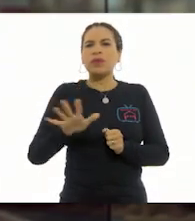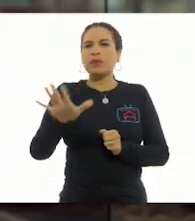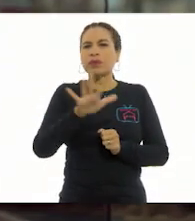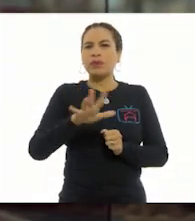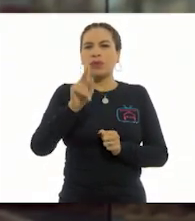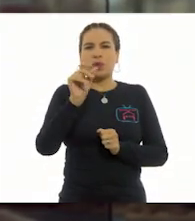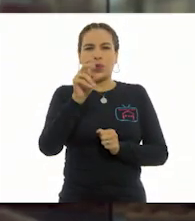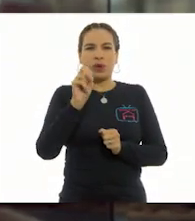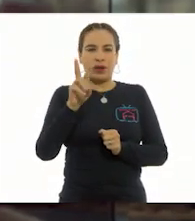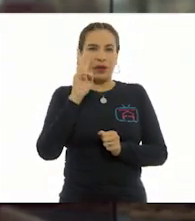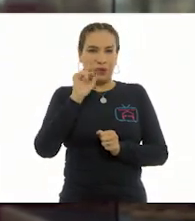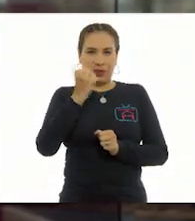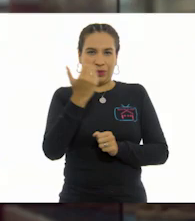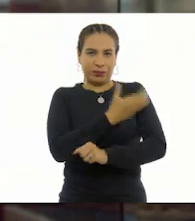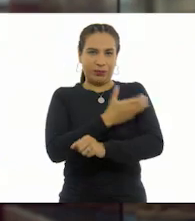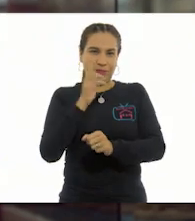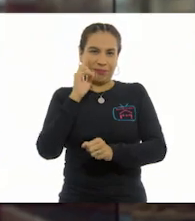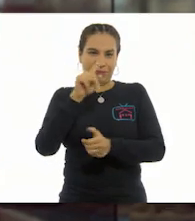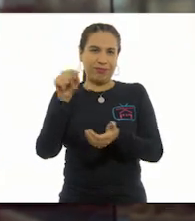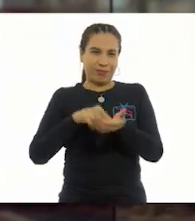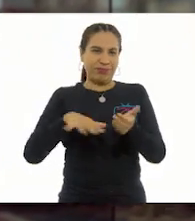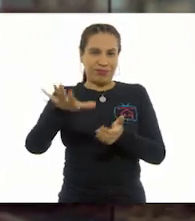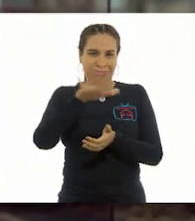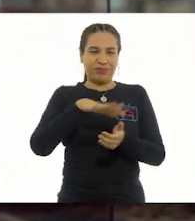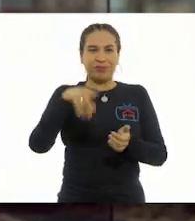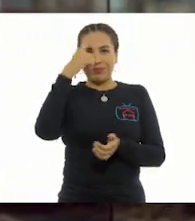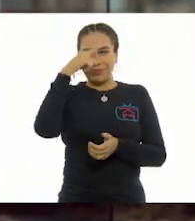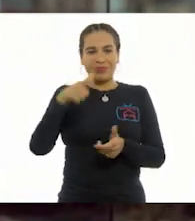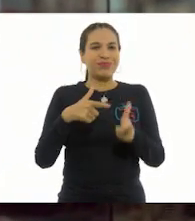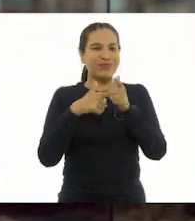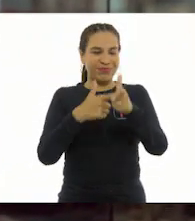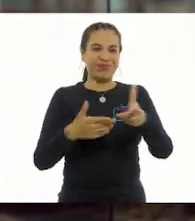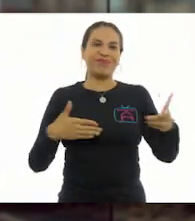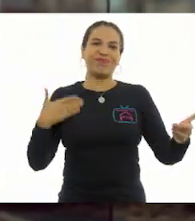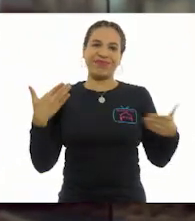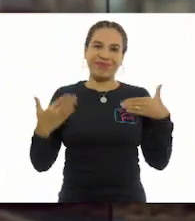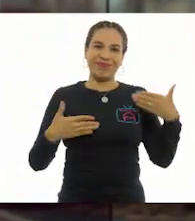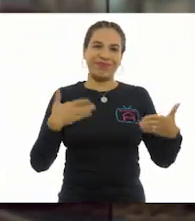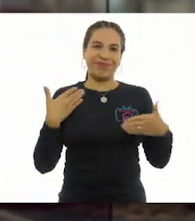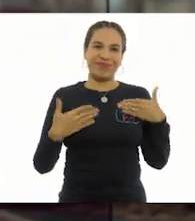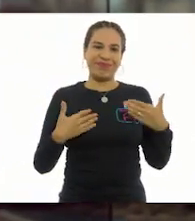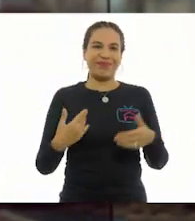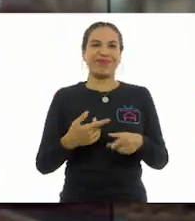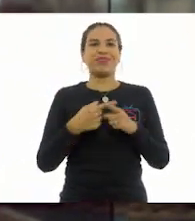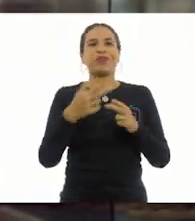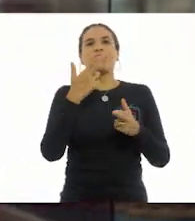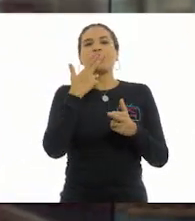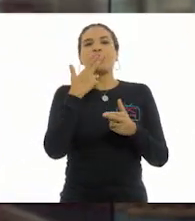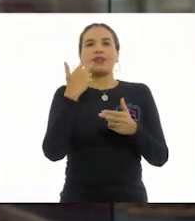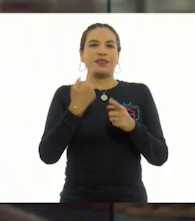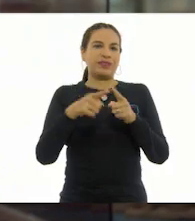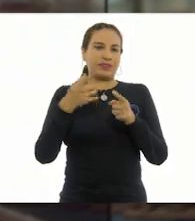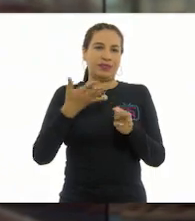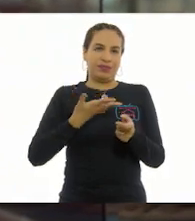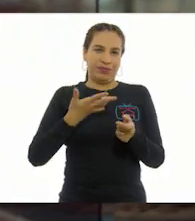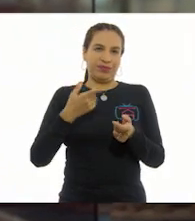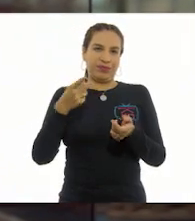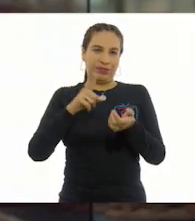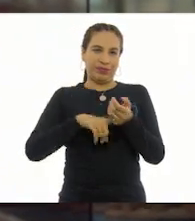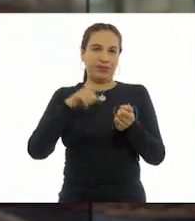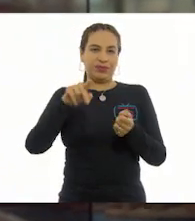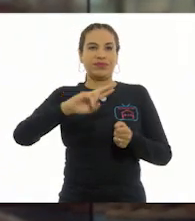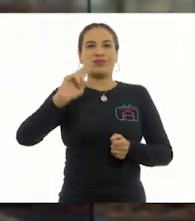ahora quiero que me acompañen a otra parte de este lugar para que sigan disfrutando de los tesoros artísticos que guarda